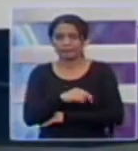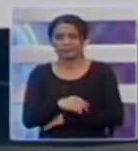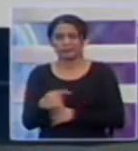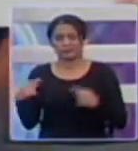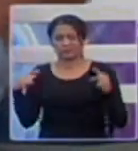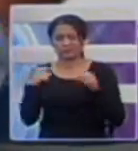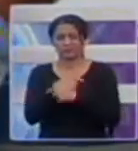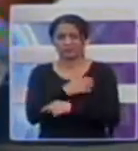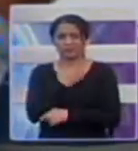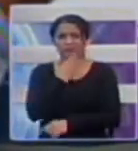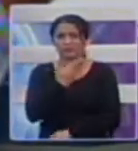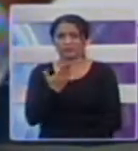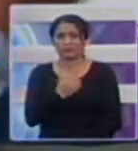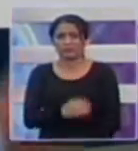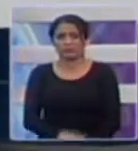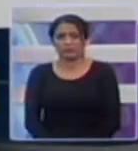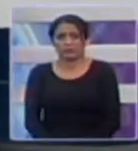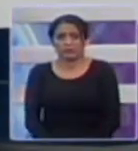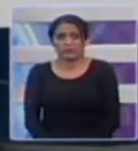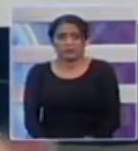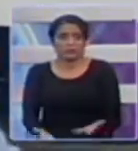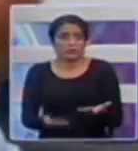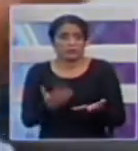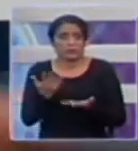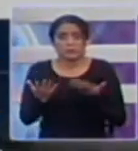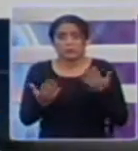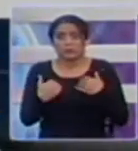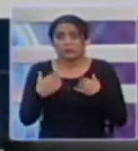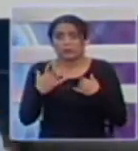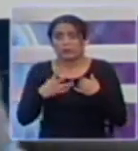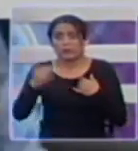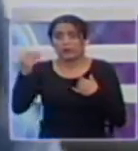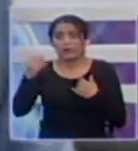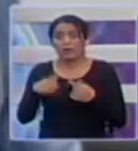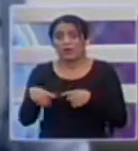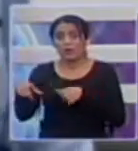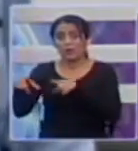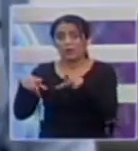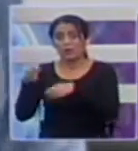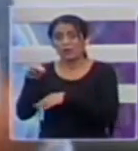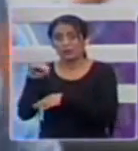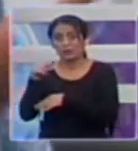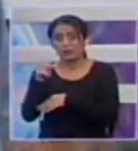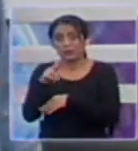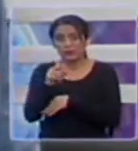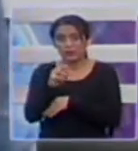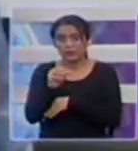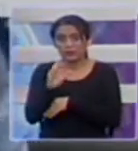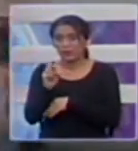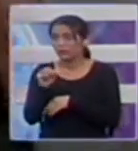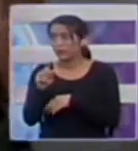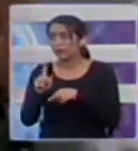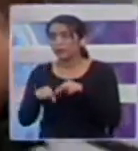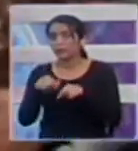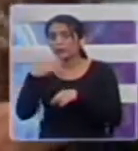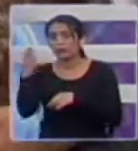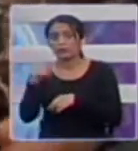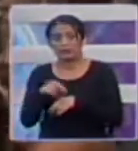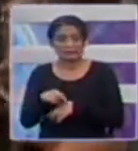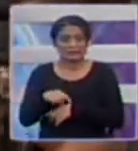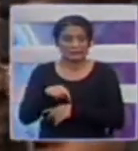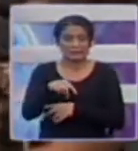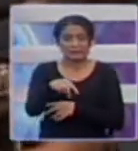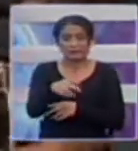bastante porque uno tiene que estar más cerca de Migración. Por ejemplo, yo voy a Migración y tengo que caminar unos 100 metros para poder llegar a mi lugar de destino. Inútilmente,